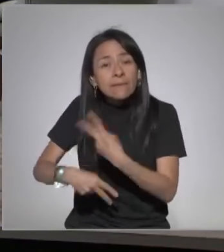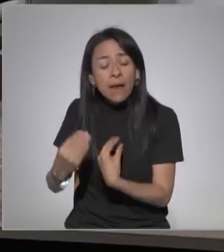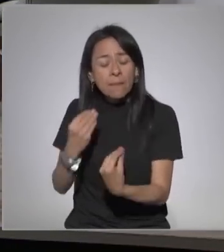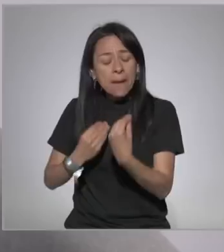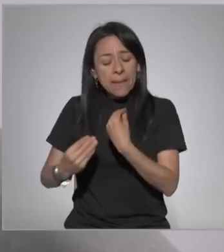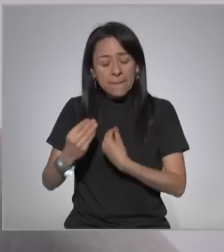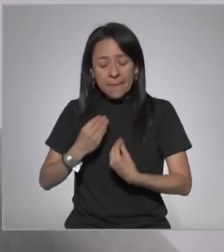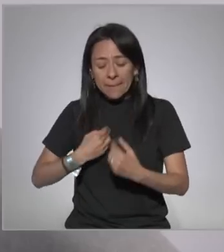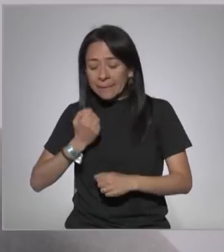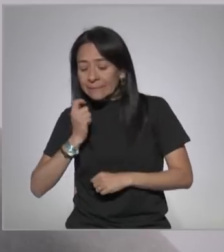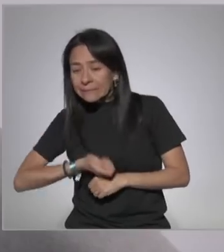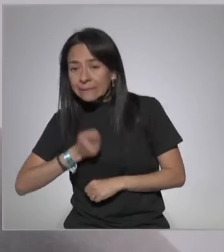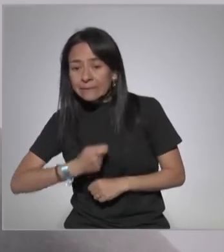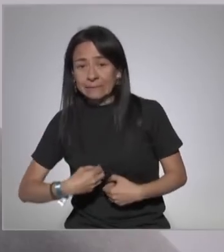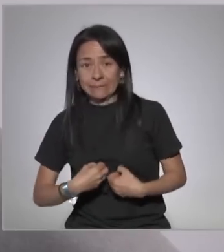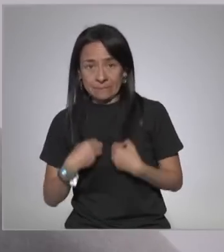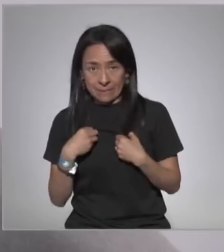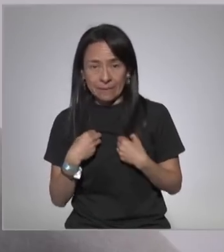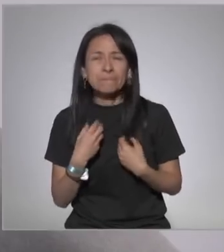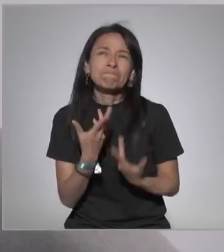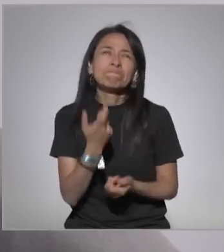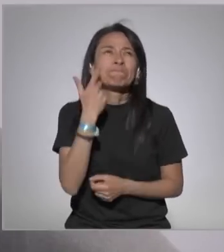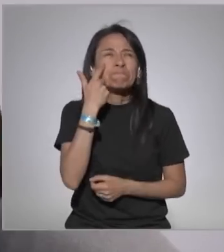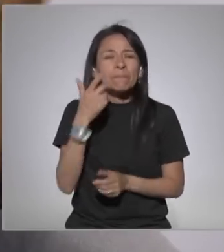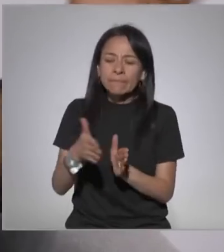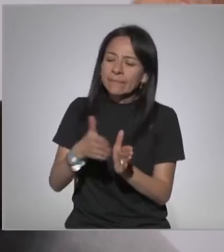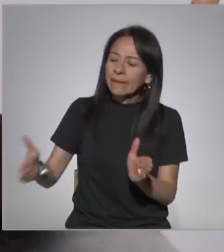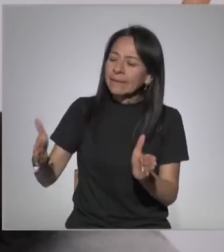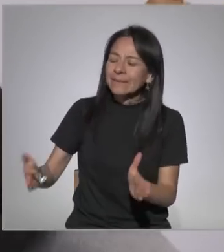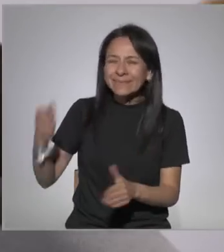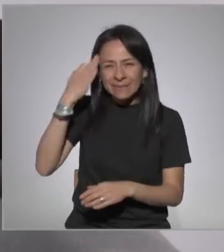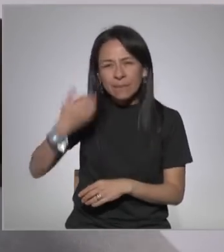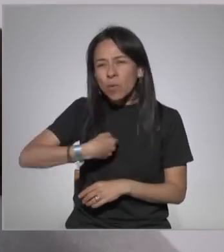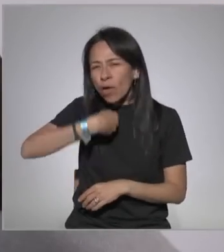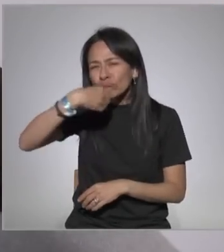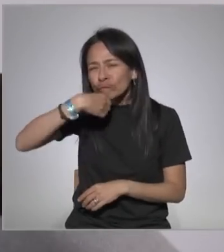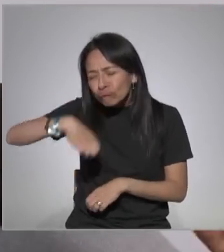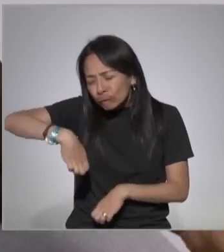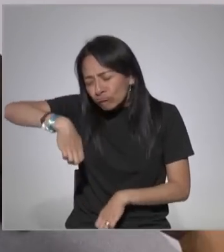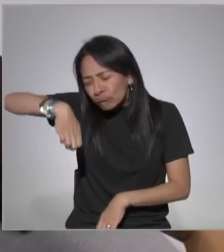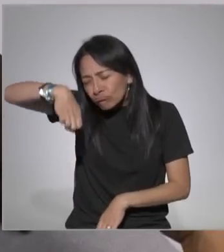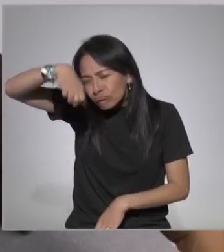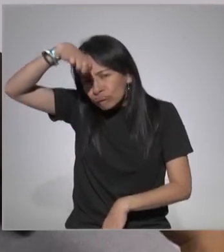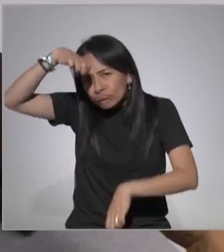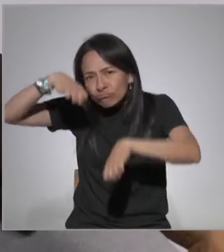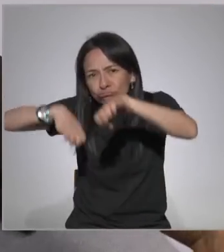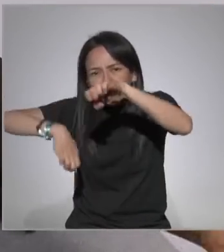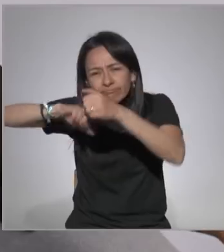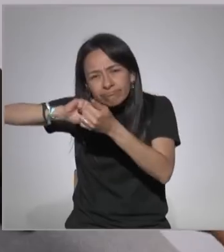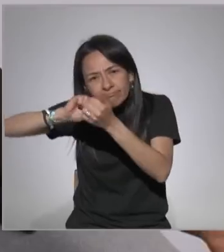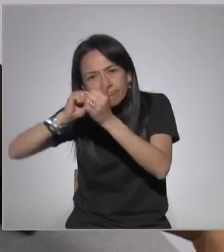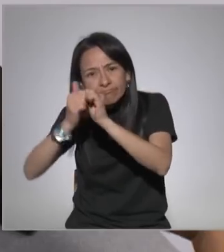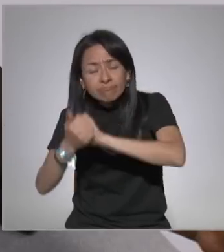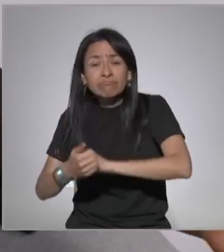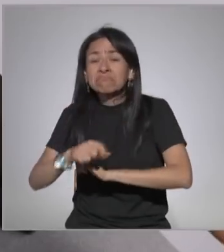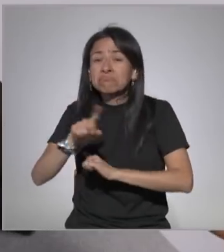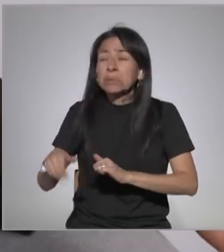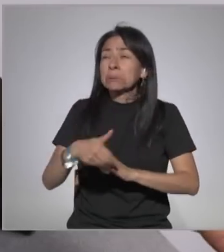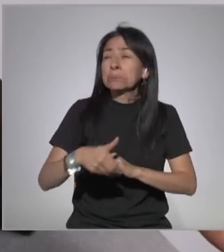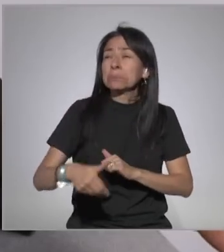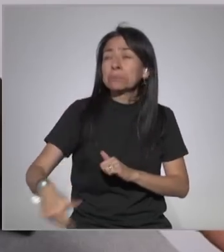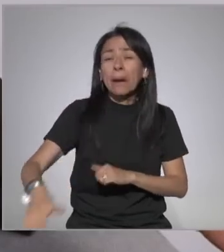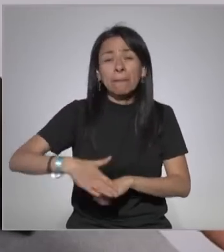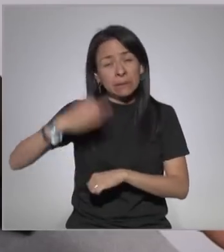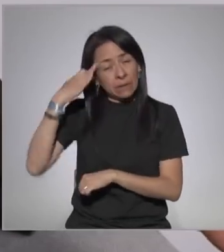la vejez se alarga tanto que en la actualidad yo conozco